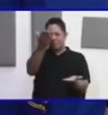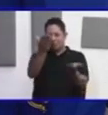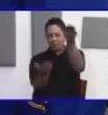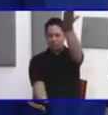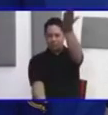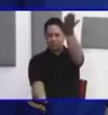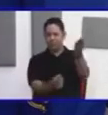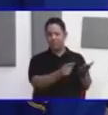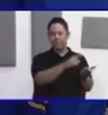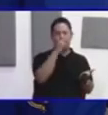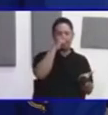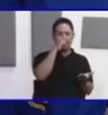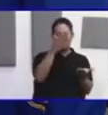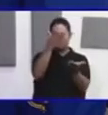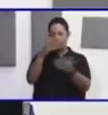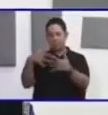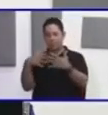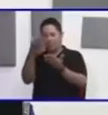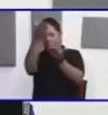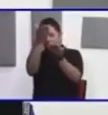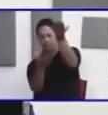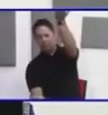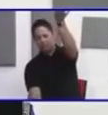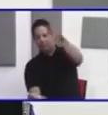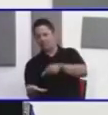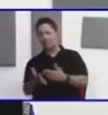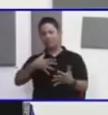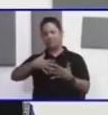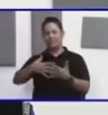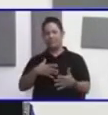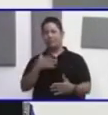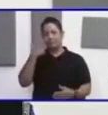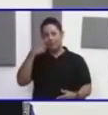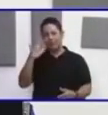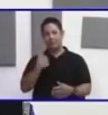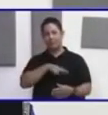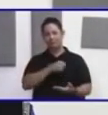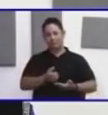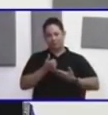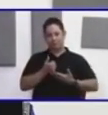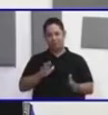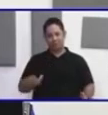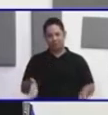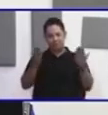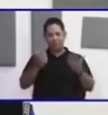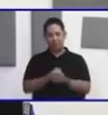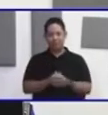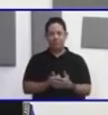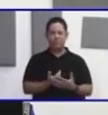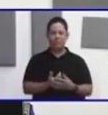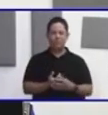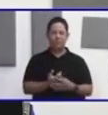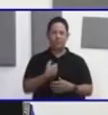menor, podemos decir que estas normas no solo han servido para contribuir al mantenimiento de la